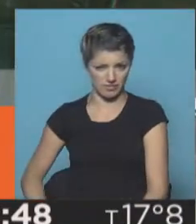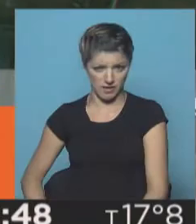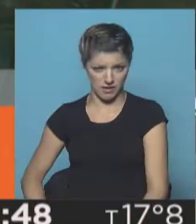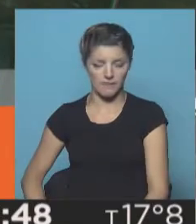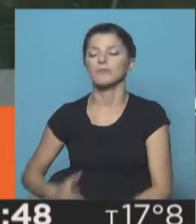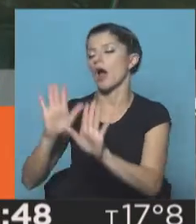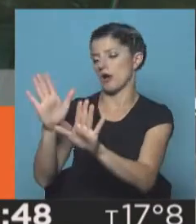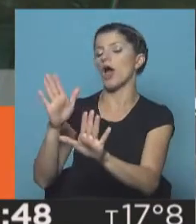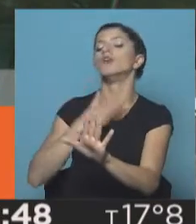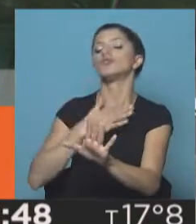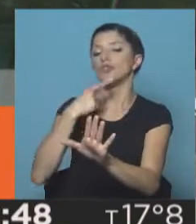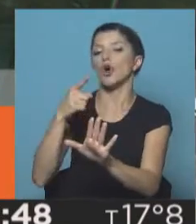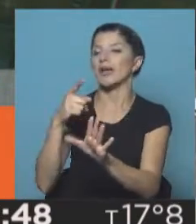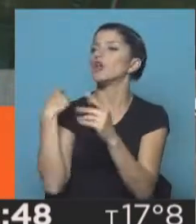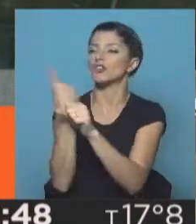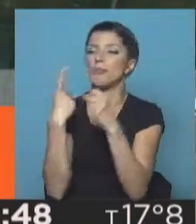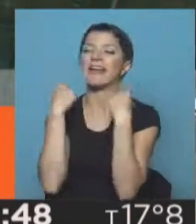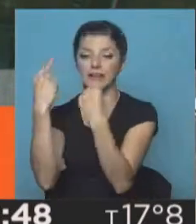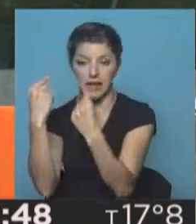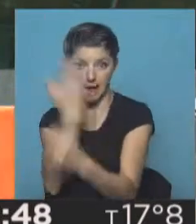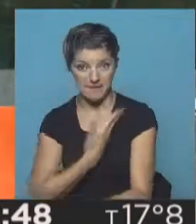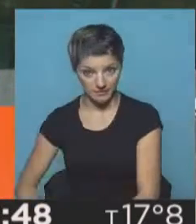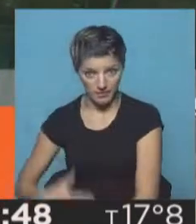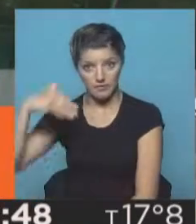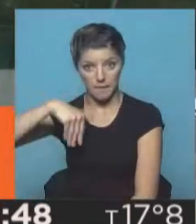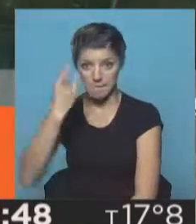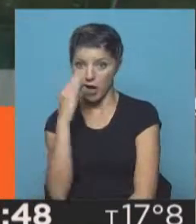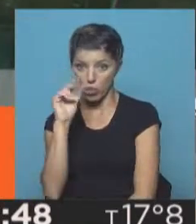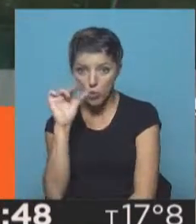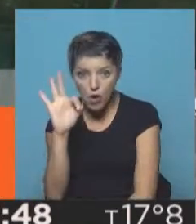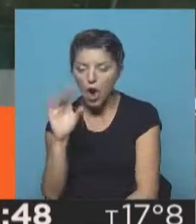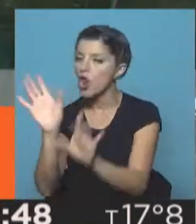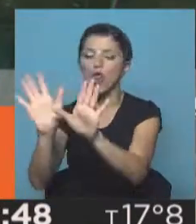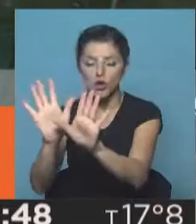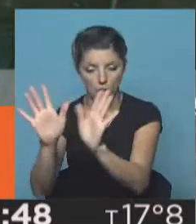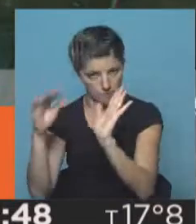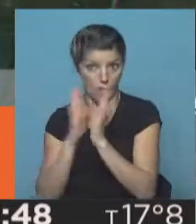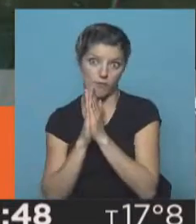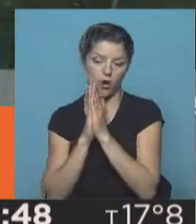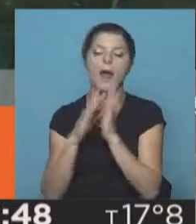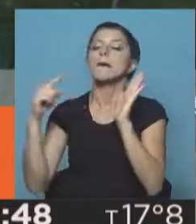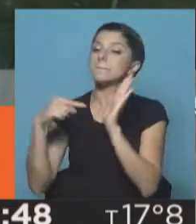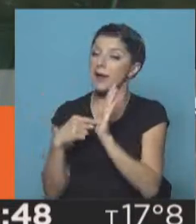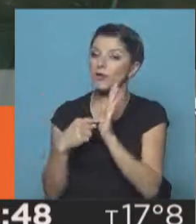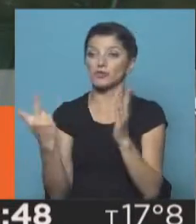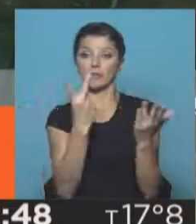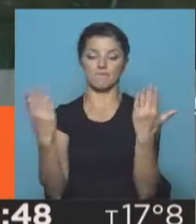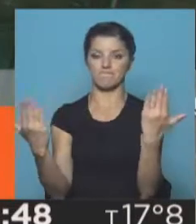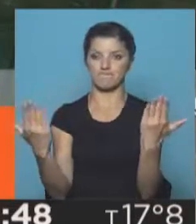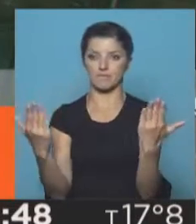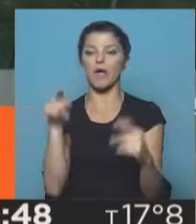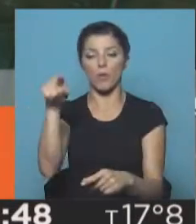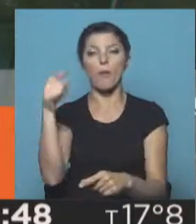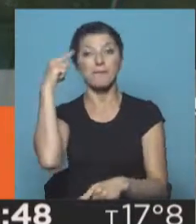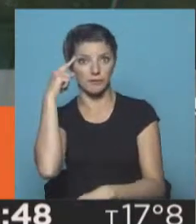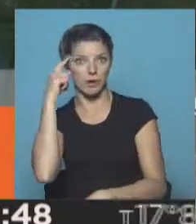pueda ser criticado, por favor, ¿verdad? Pero me parece que hay un doble estándar. Entonces, bueno, cuando combinás eso con el proceso de Brasil,